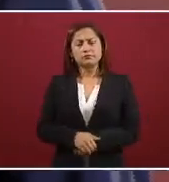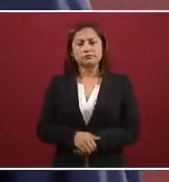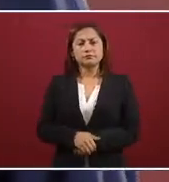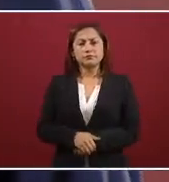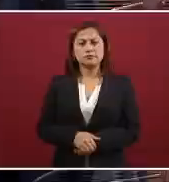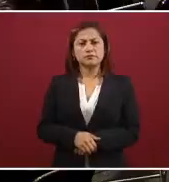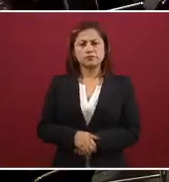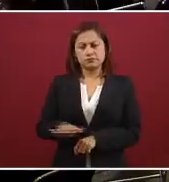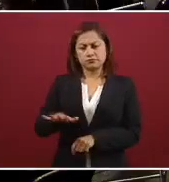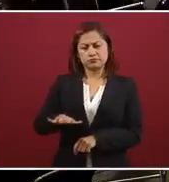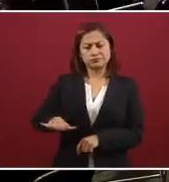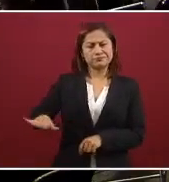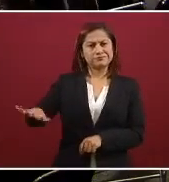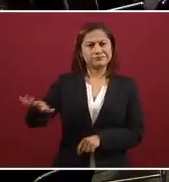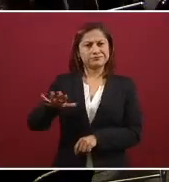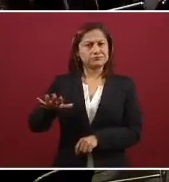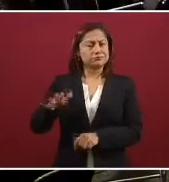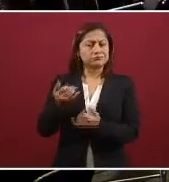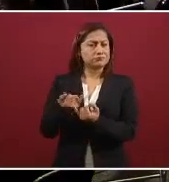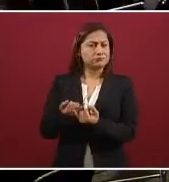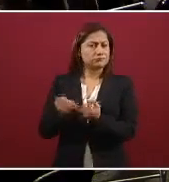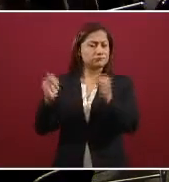gobiernos autónomos,